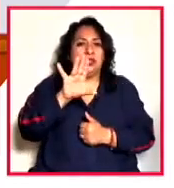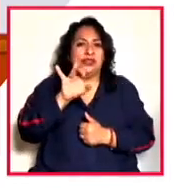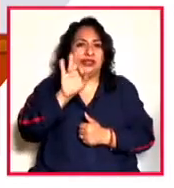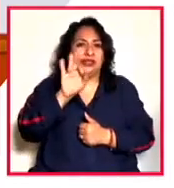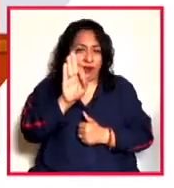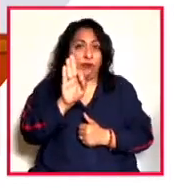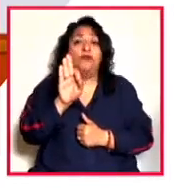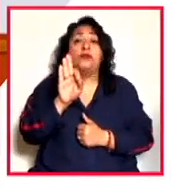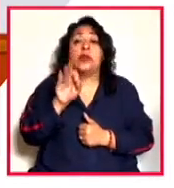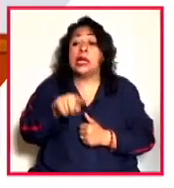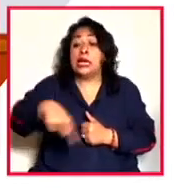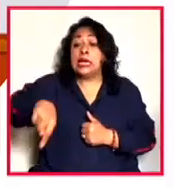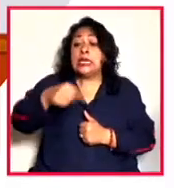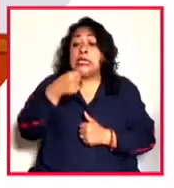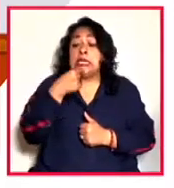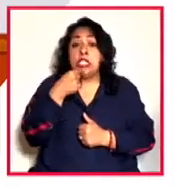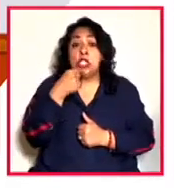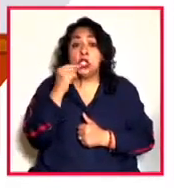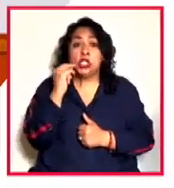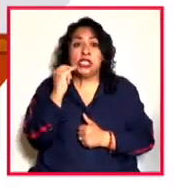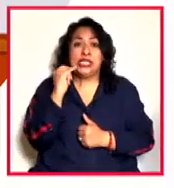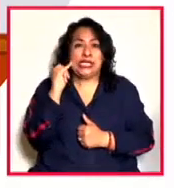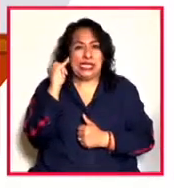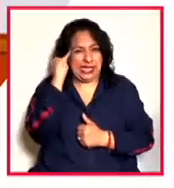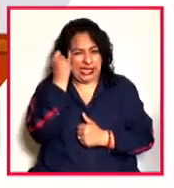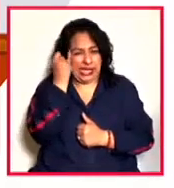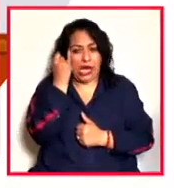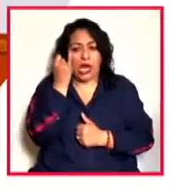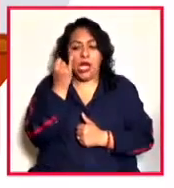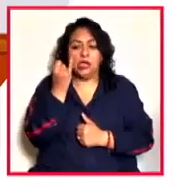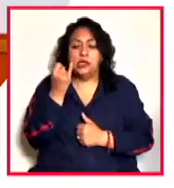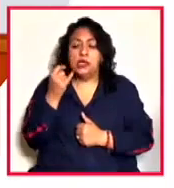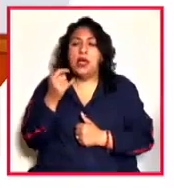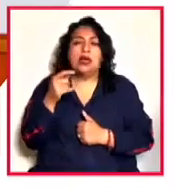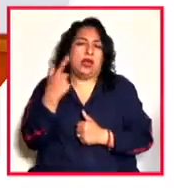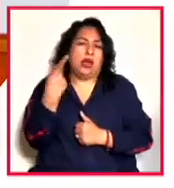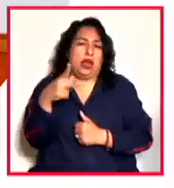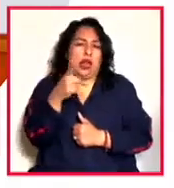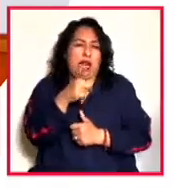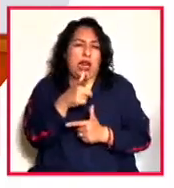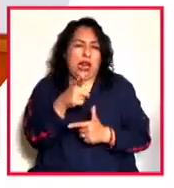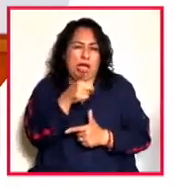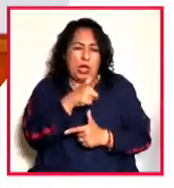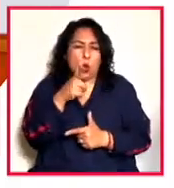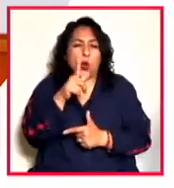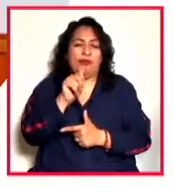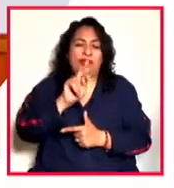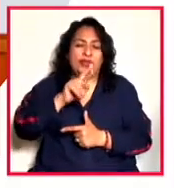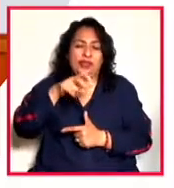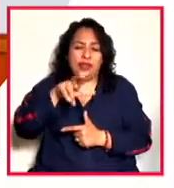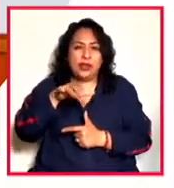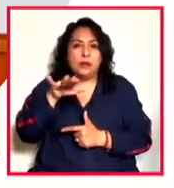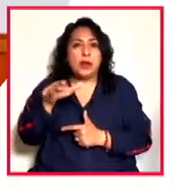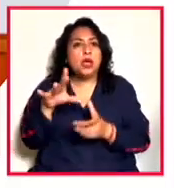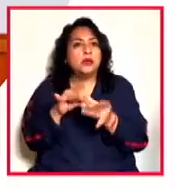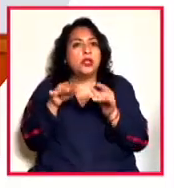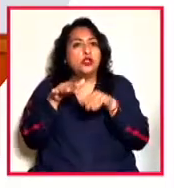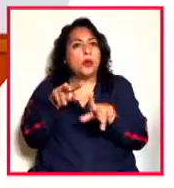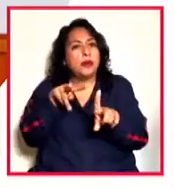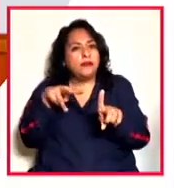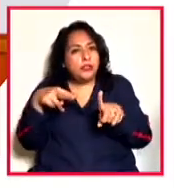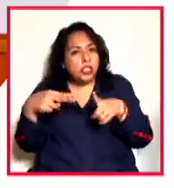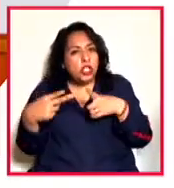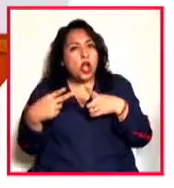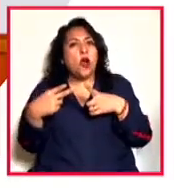a niños indígenas que en sus lenguas, en triqui y en maya, nos cuentan y nos hablan de su cosmología y de su cosmogonía y